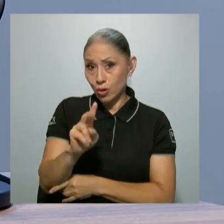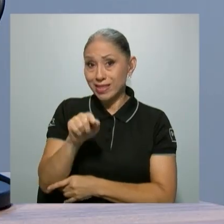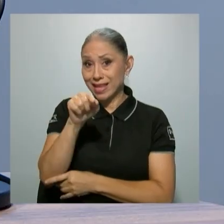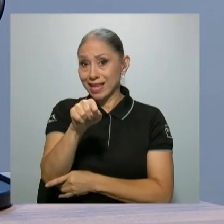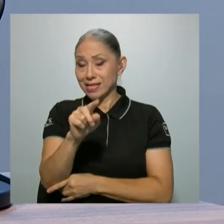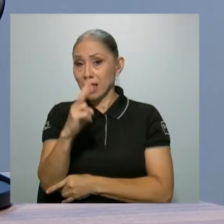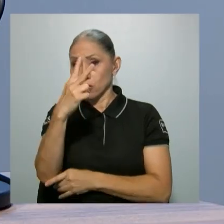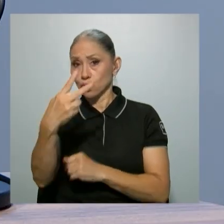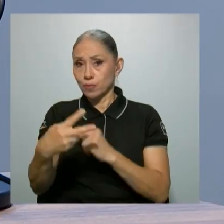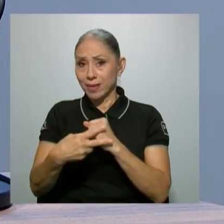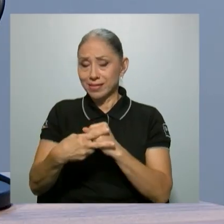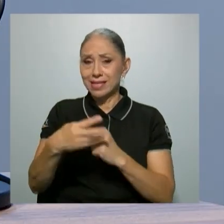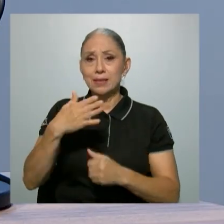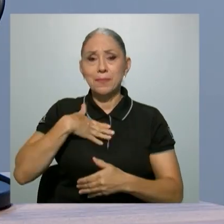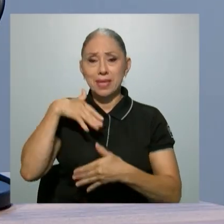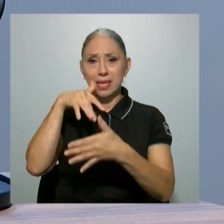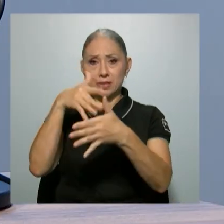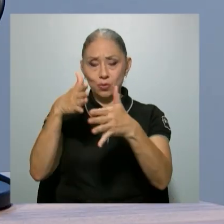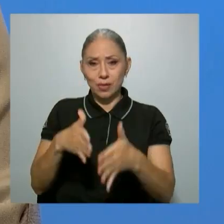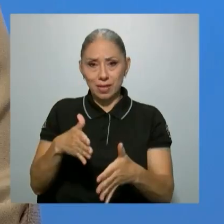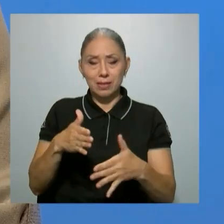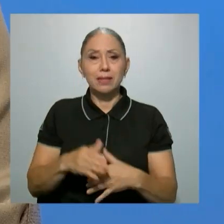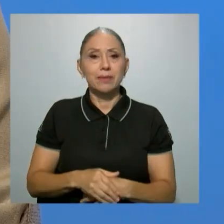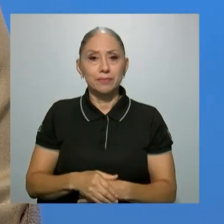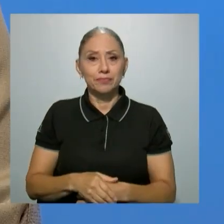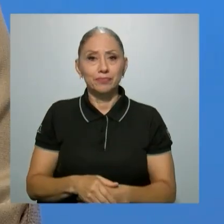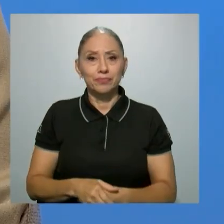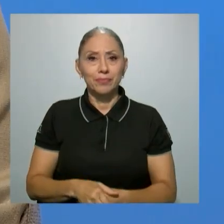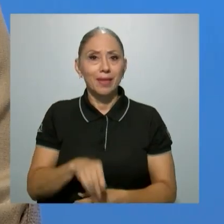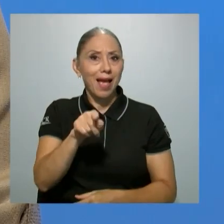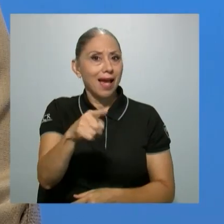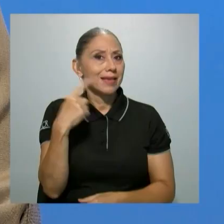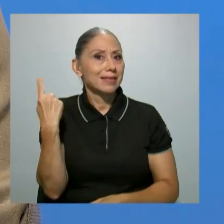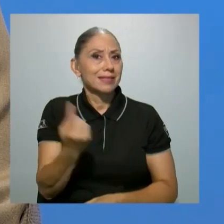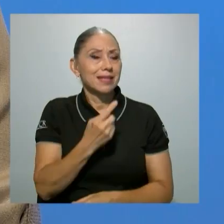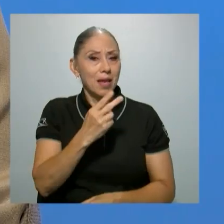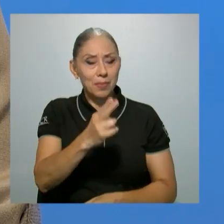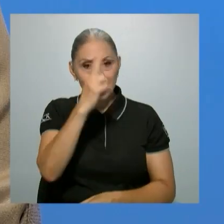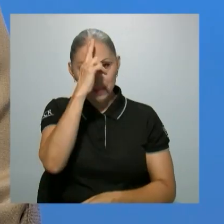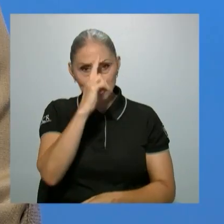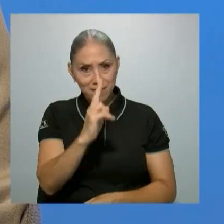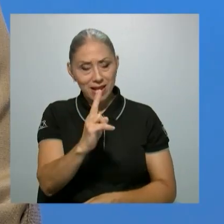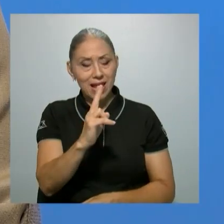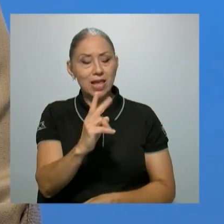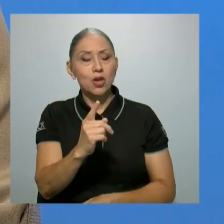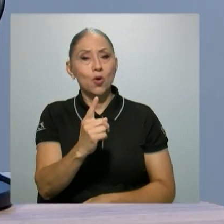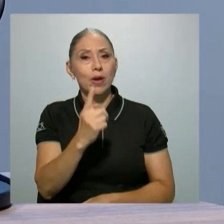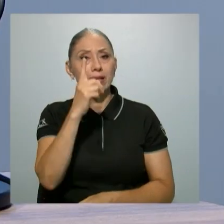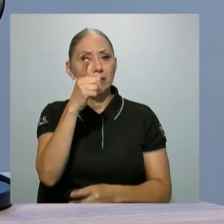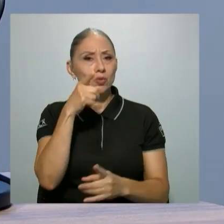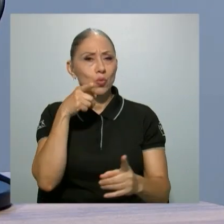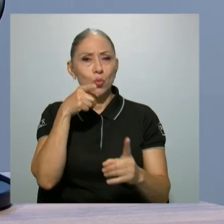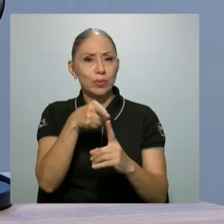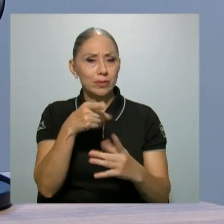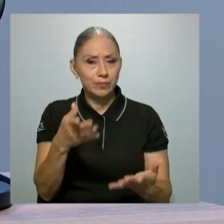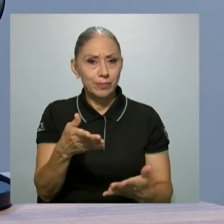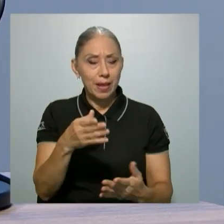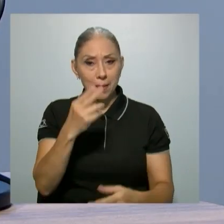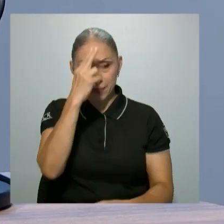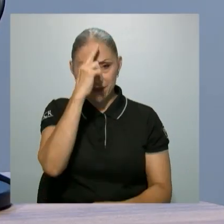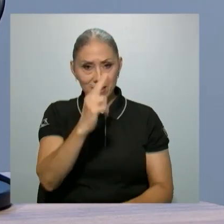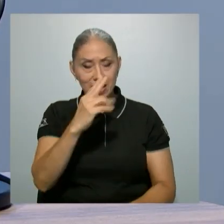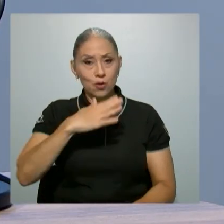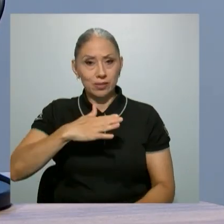fuera alumna mía. Ahí siempre el privilegio es de un sentido. El privilegio es mío